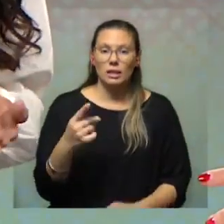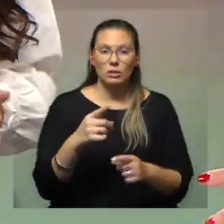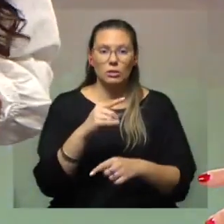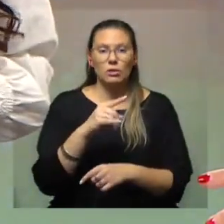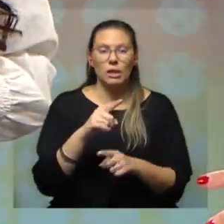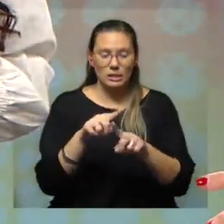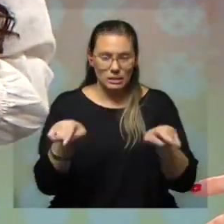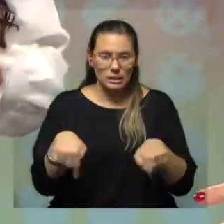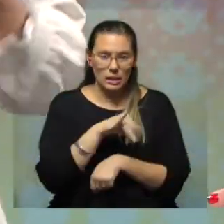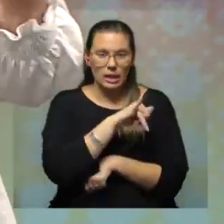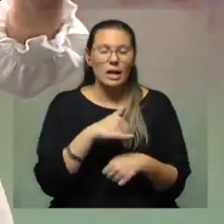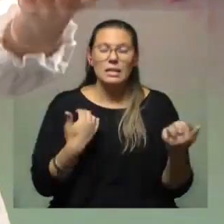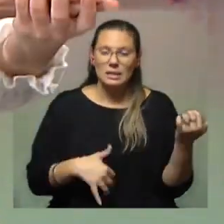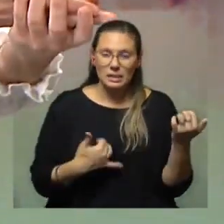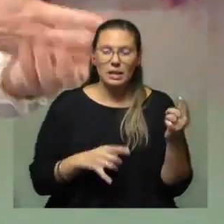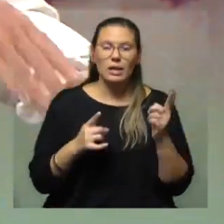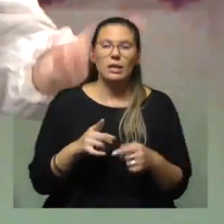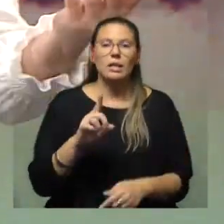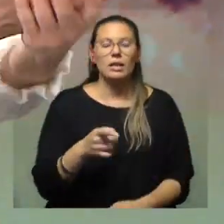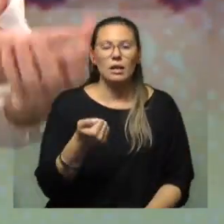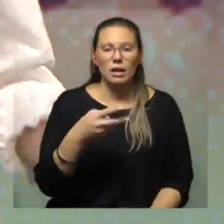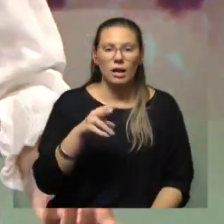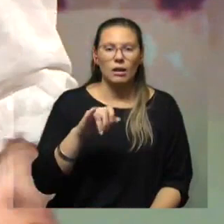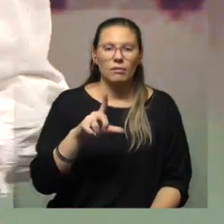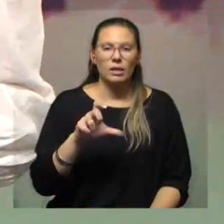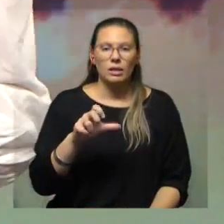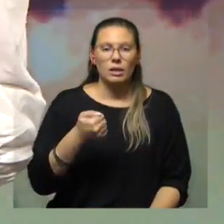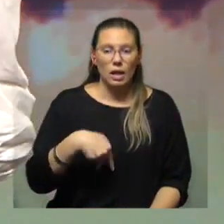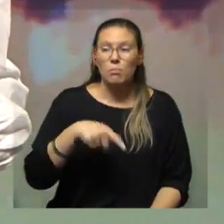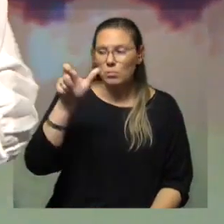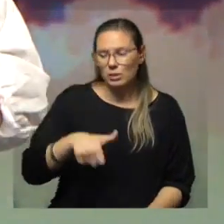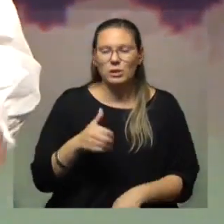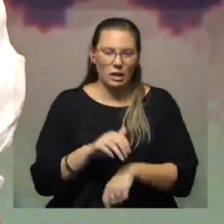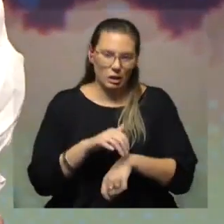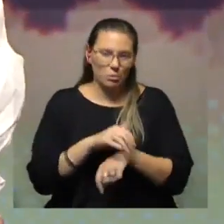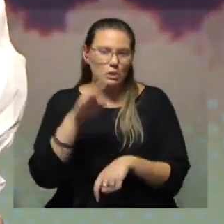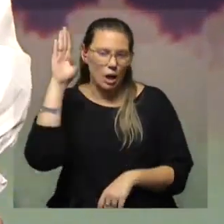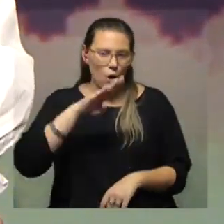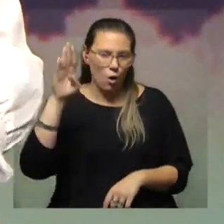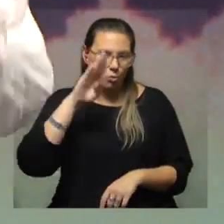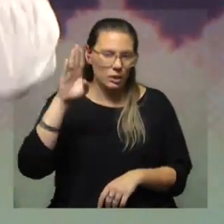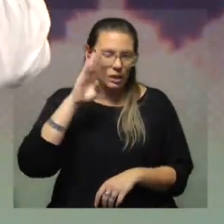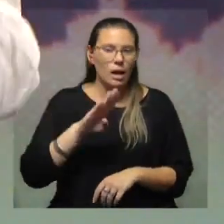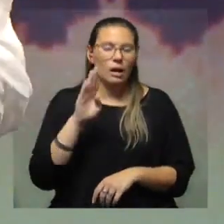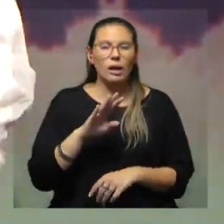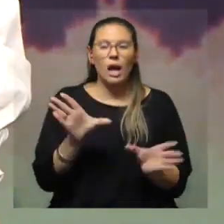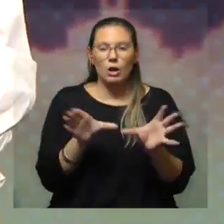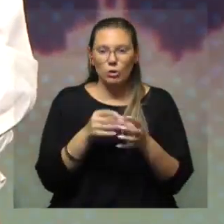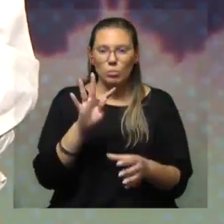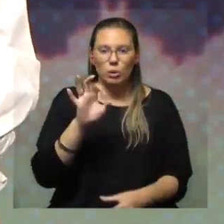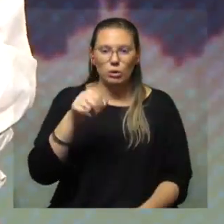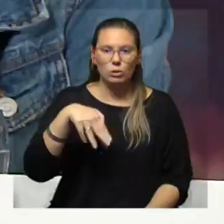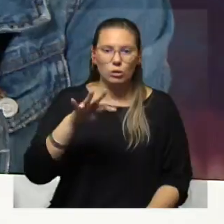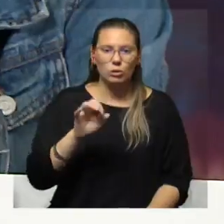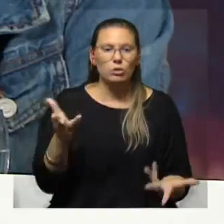Rosa, muchas gracias por estar hoy acá, y con el Gavilán, que es el que lleva adelante ese maravilloso homenaje que va a haber a Los Tontos que estamos escuchando en este